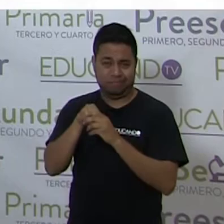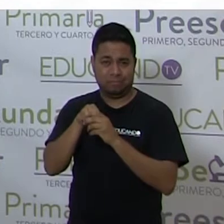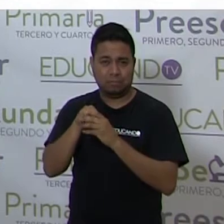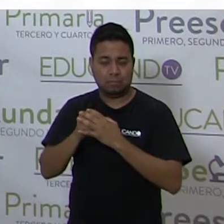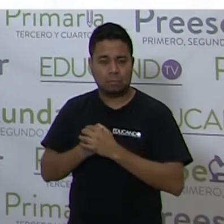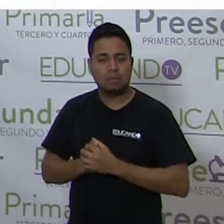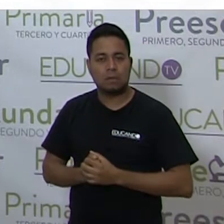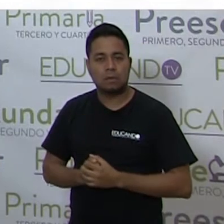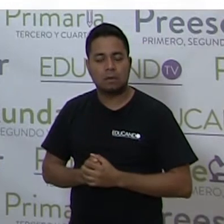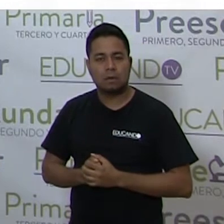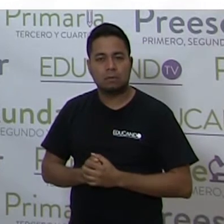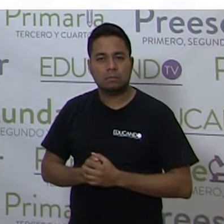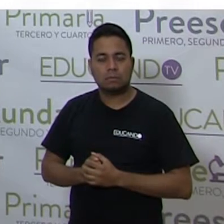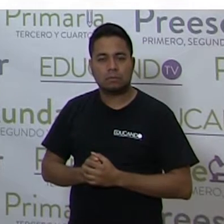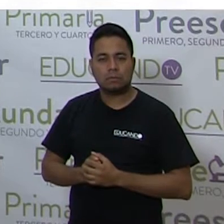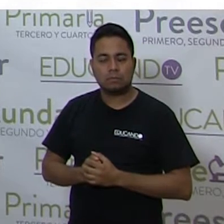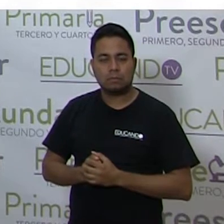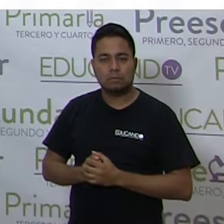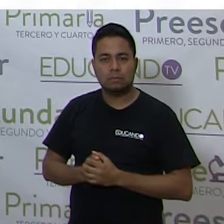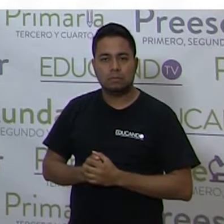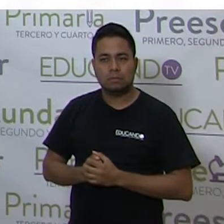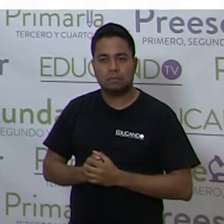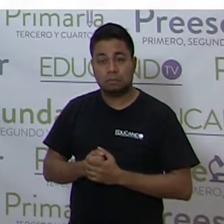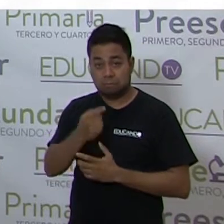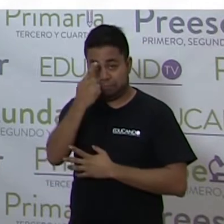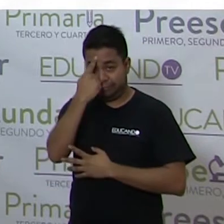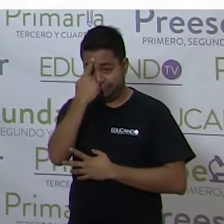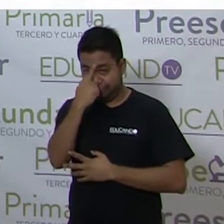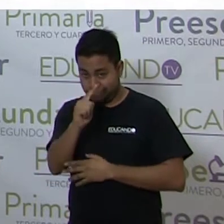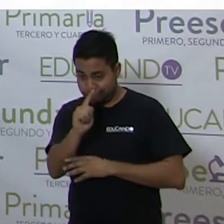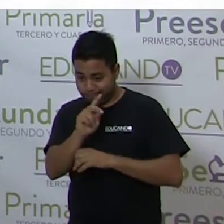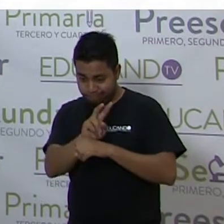Estos fueron hechos para cuidar a los árboles y a las plantas.